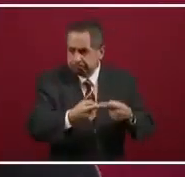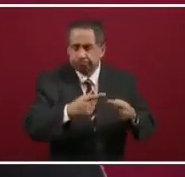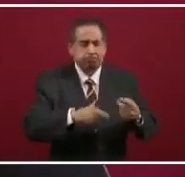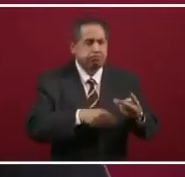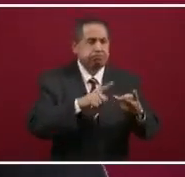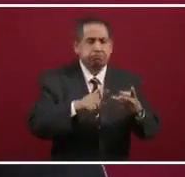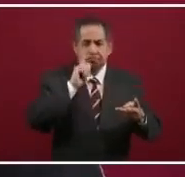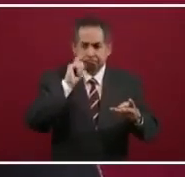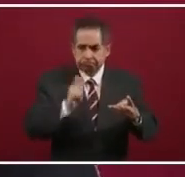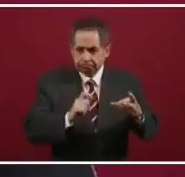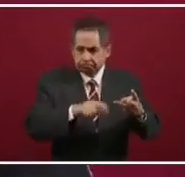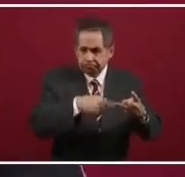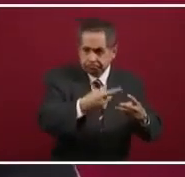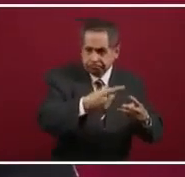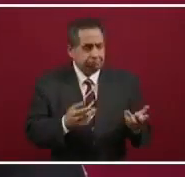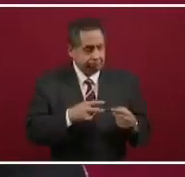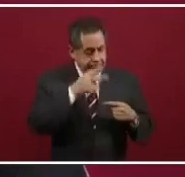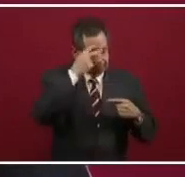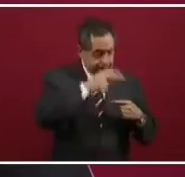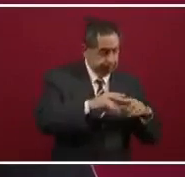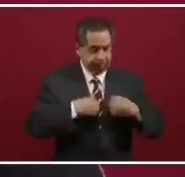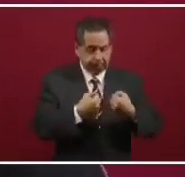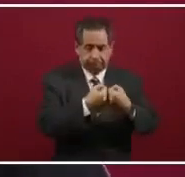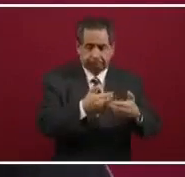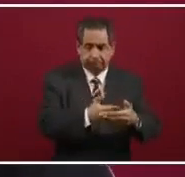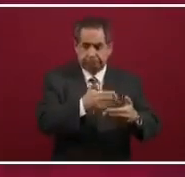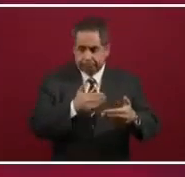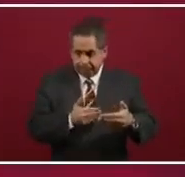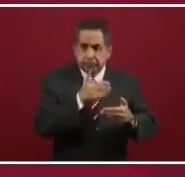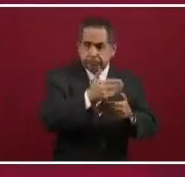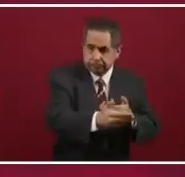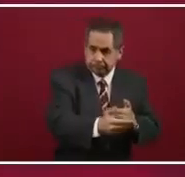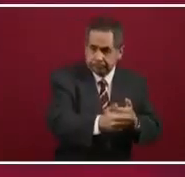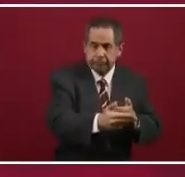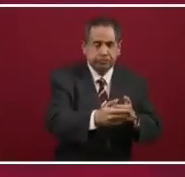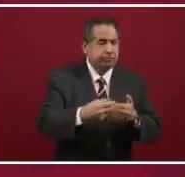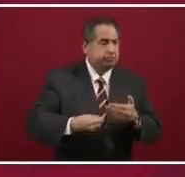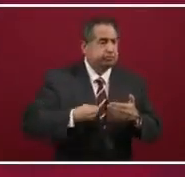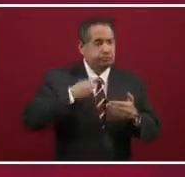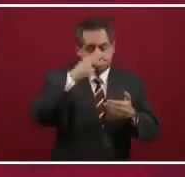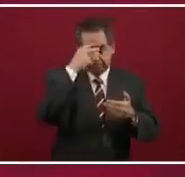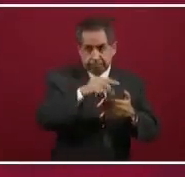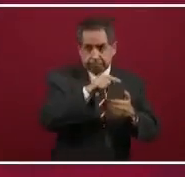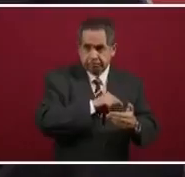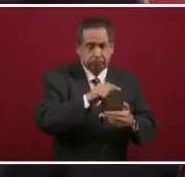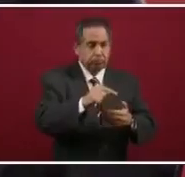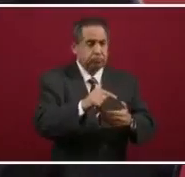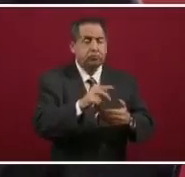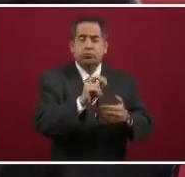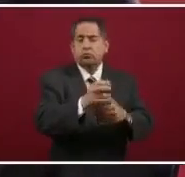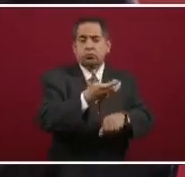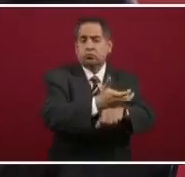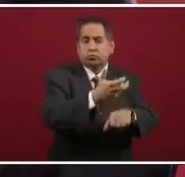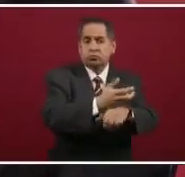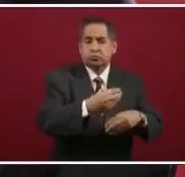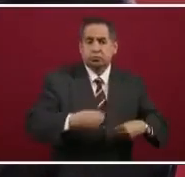amistad entre los mexicanos que viven de este lado y mexicanos y estadounidenses que viven del otro lado de la